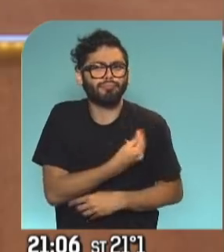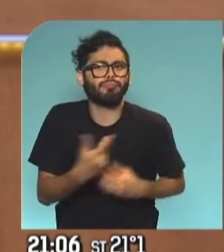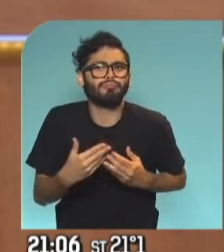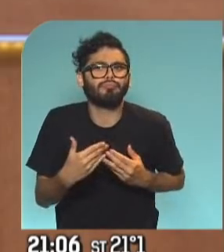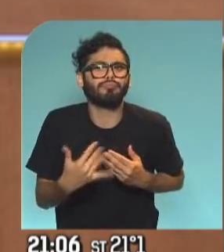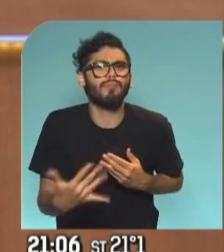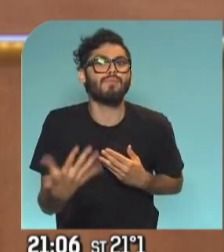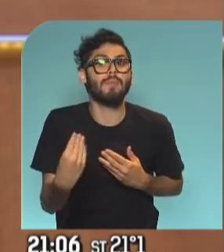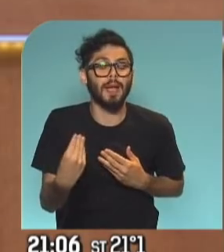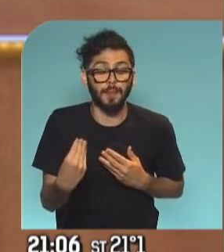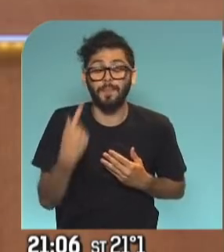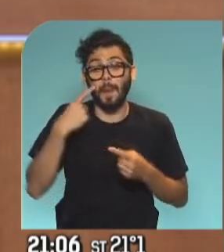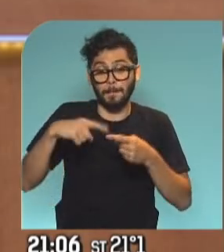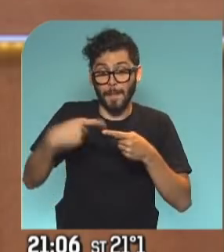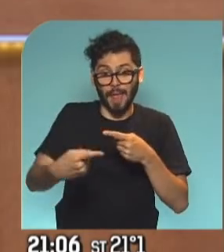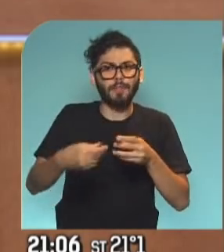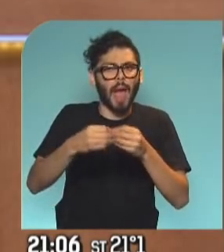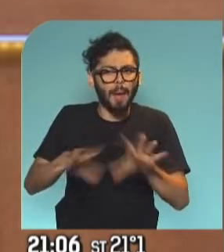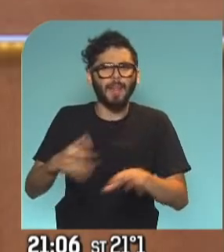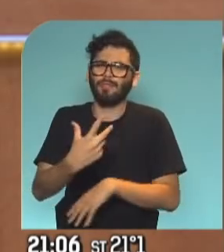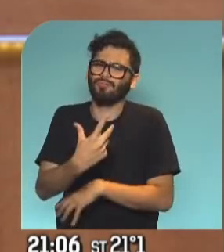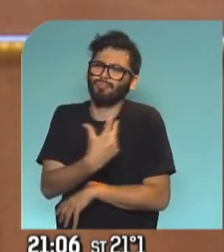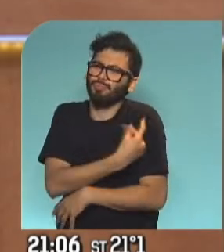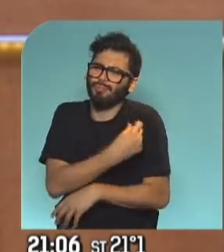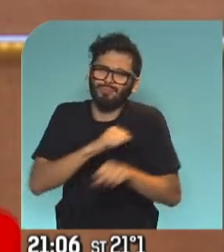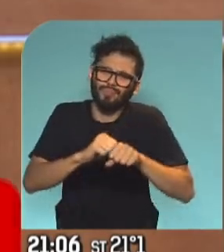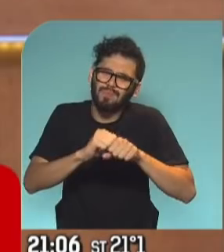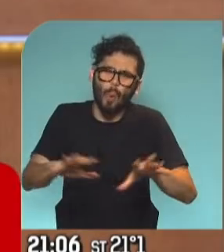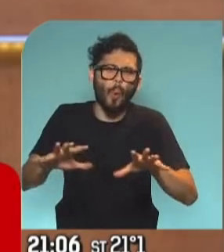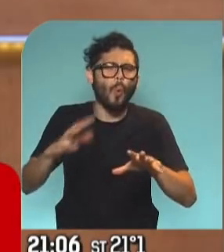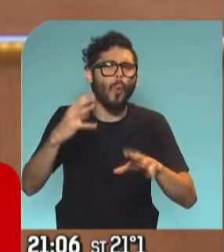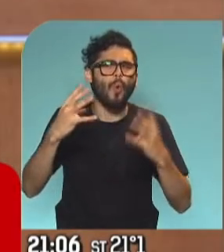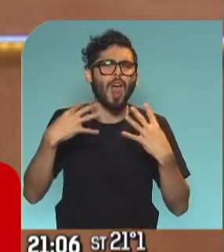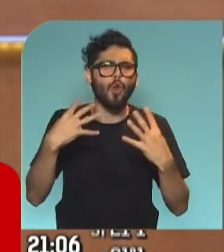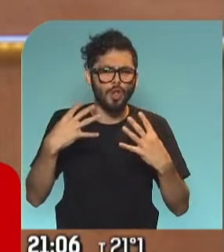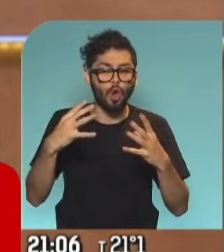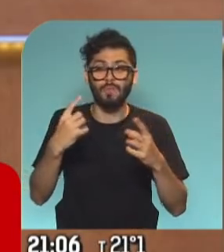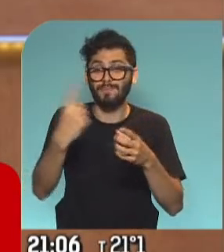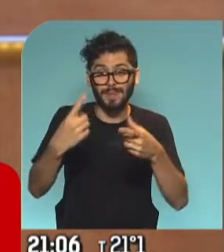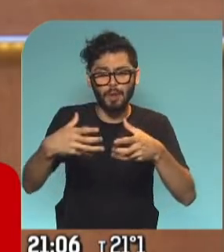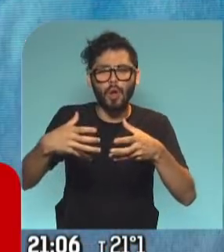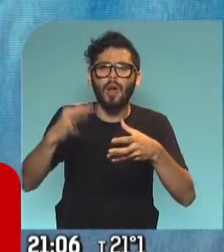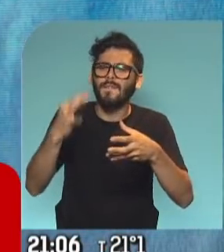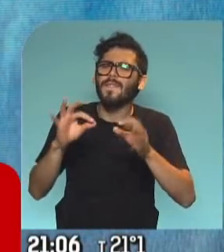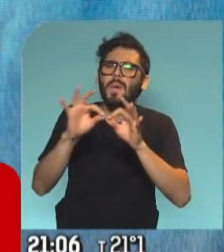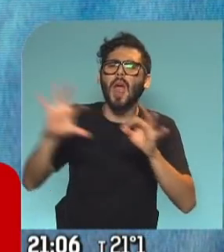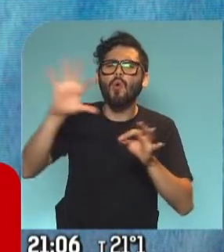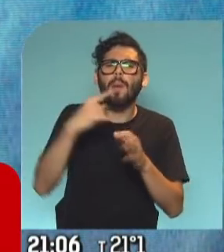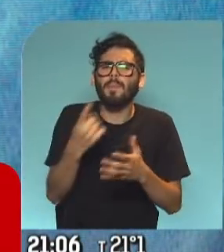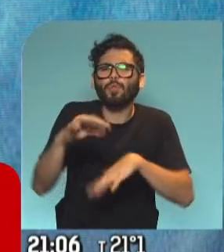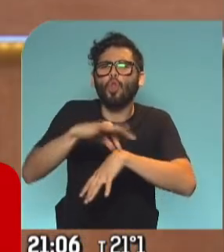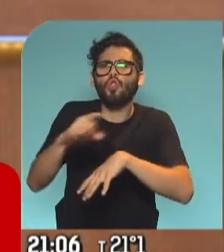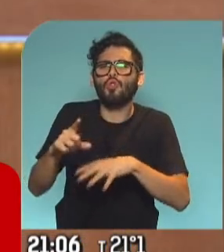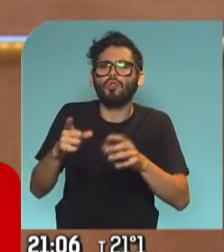mañana comenzaremos a ver entonces que se aplica de manera masiva en el Reino Unido. Pero ¿qué está pasando, doctor, en Europa, concretamente con los nuevos